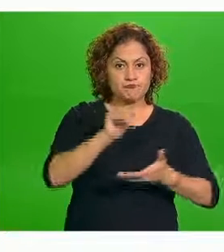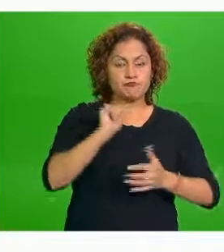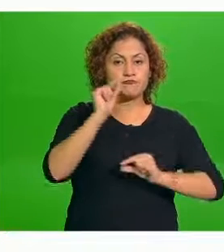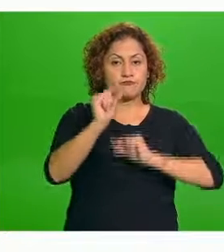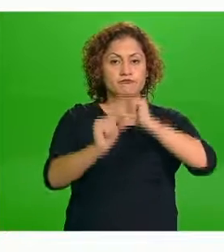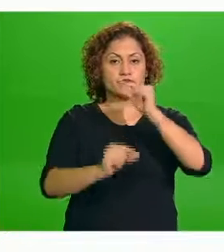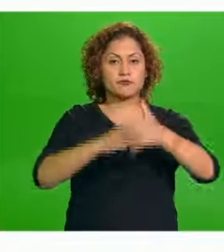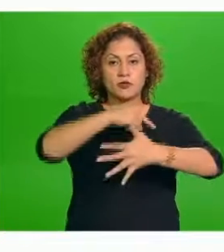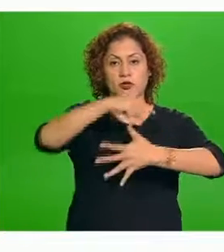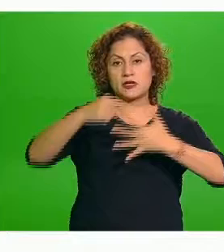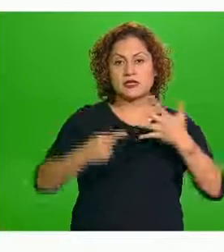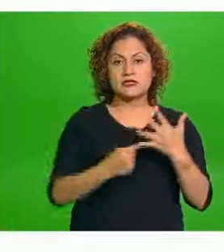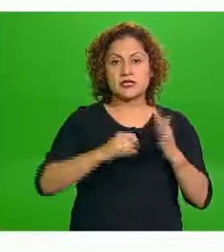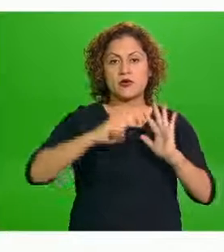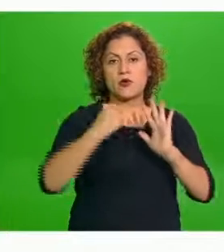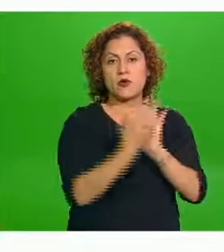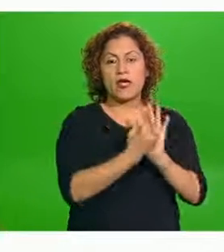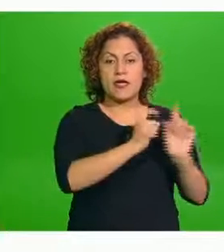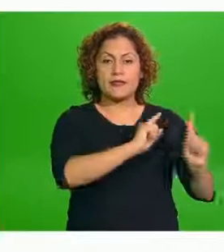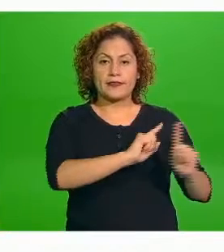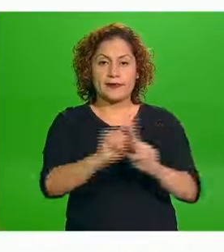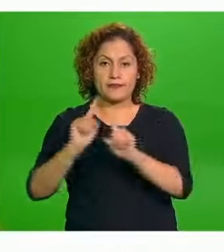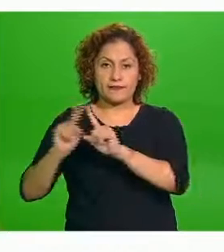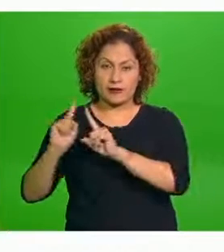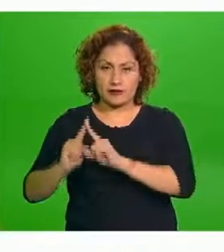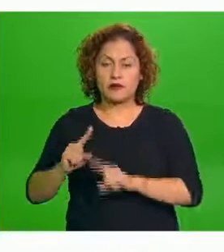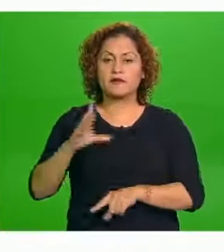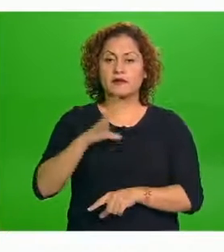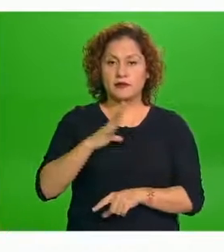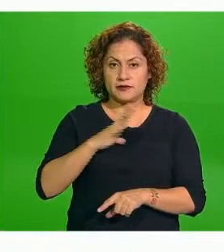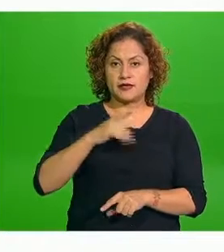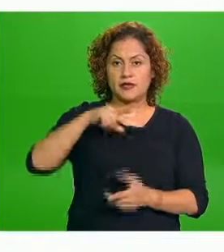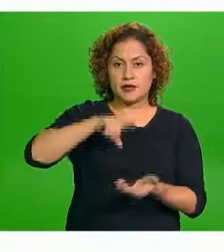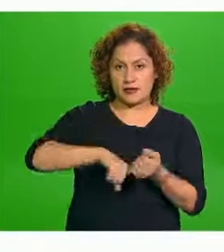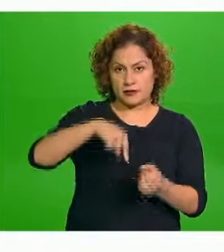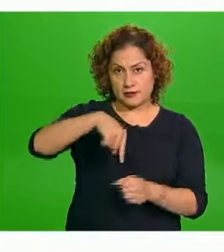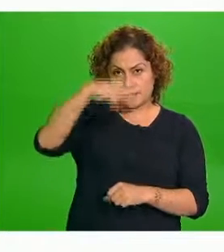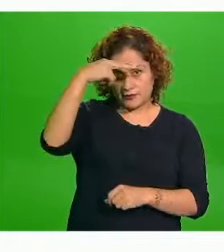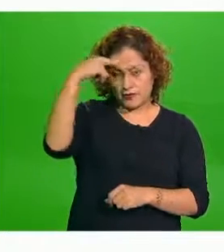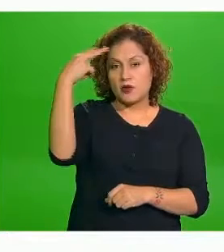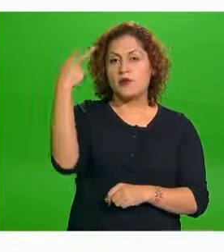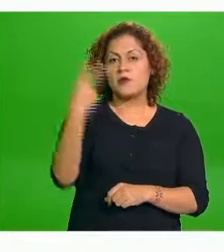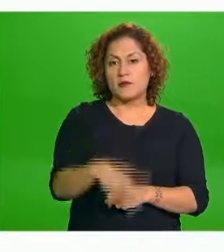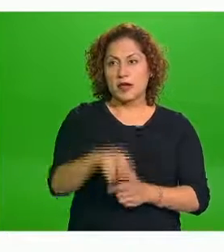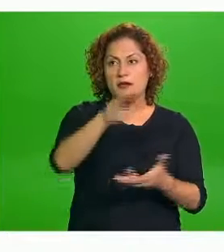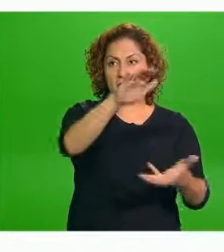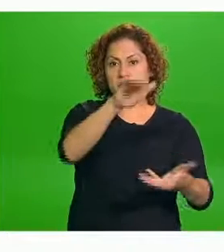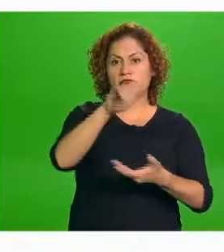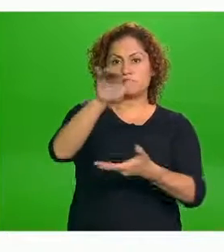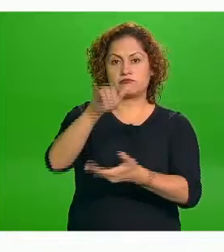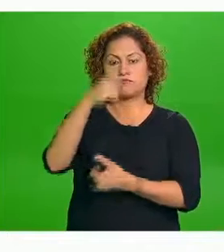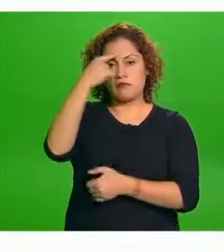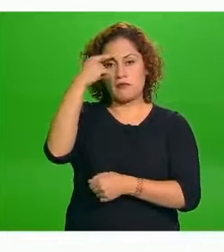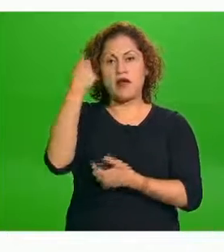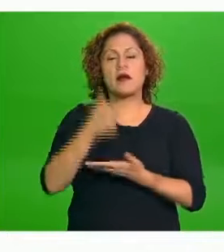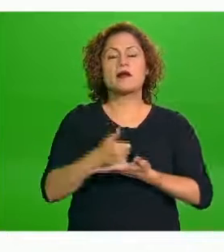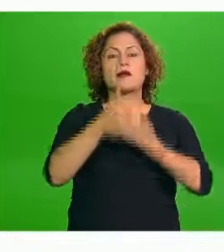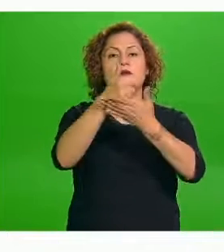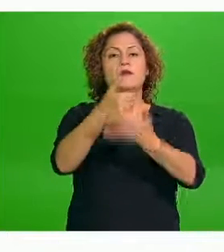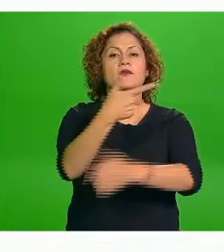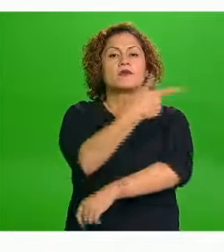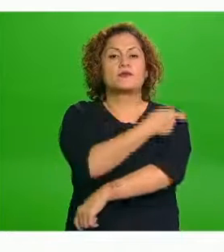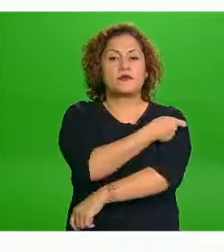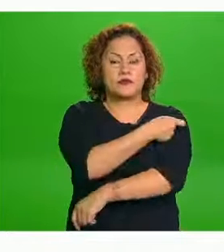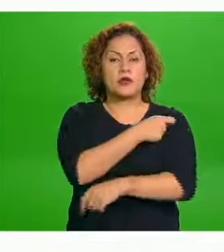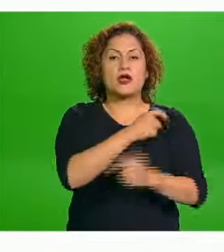diferentes 5 tipos de marcas que se tienen disponibles en México para favorecer la estrategia y para favorecer